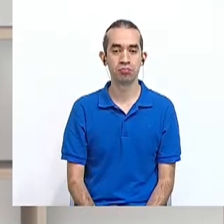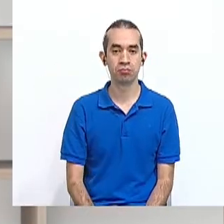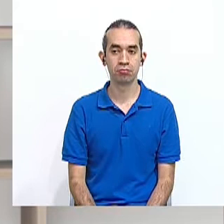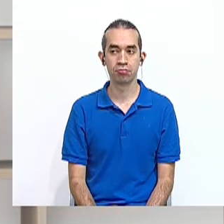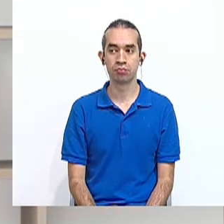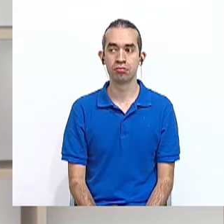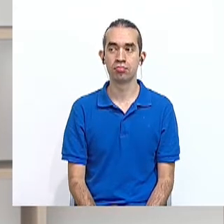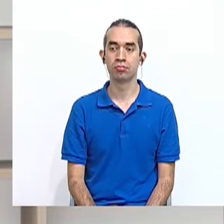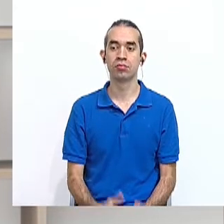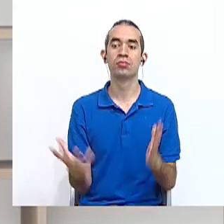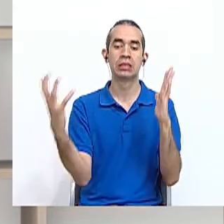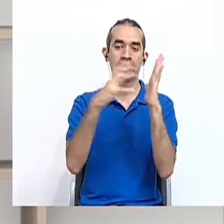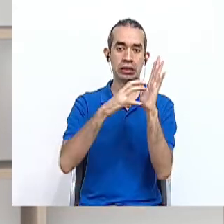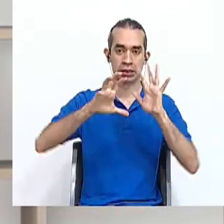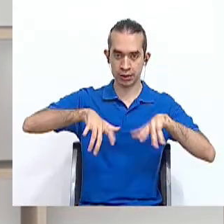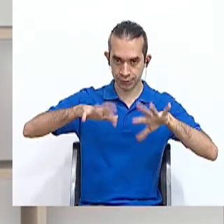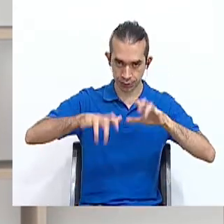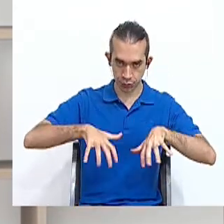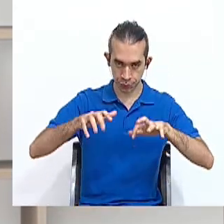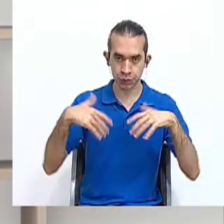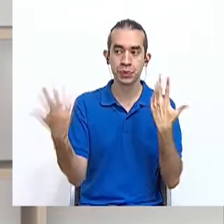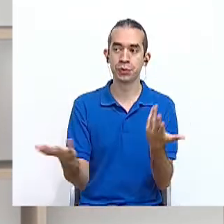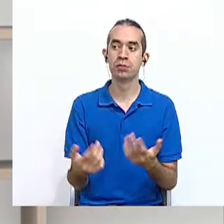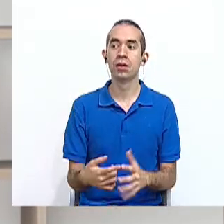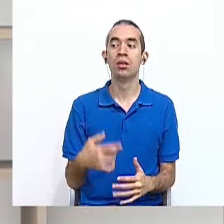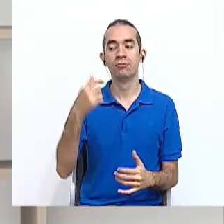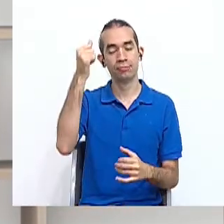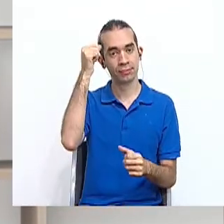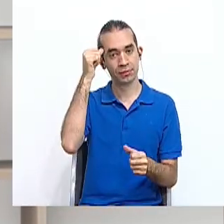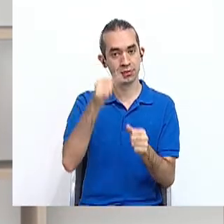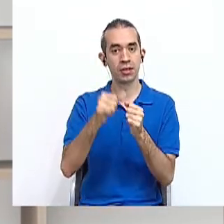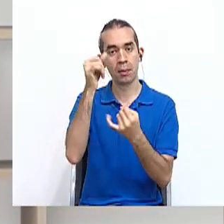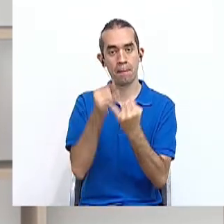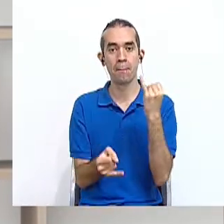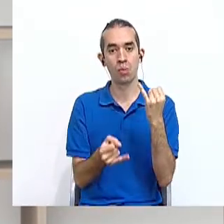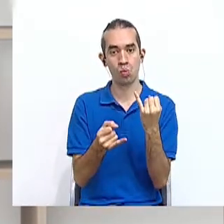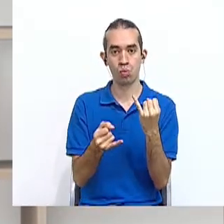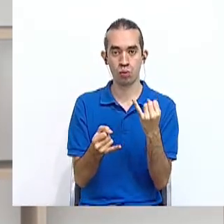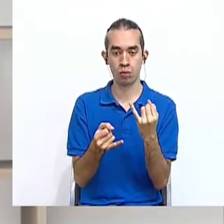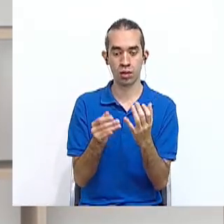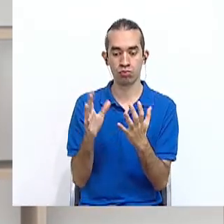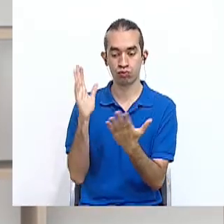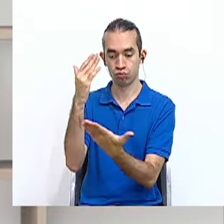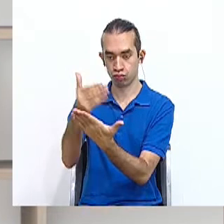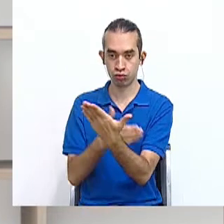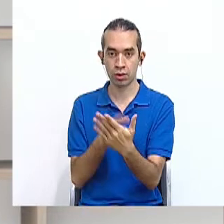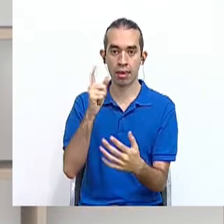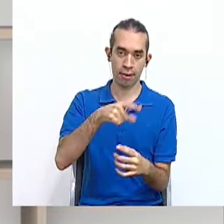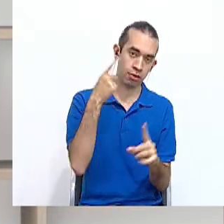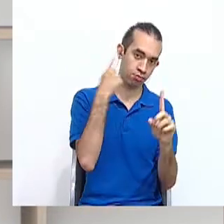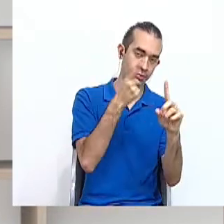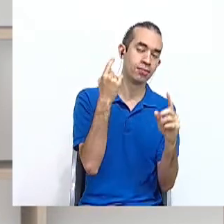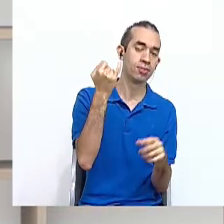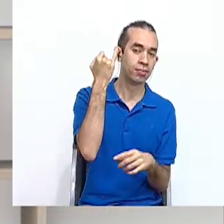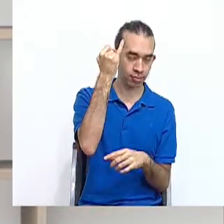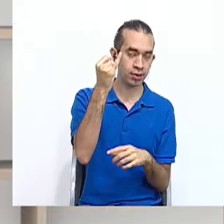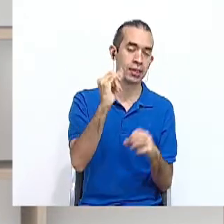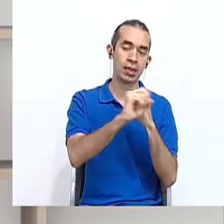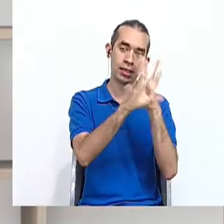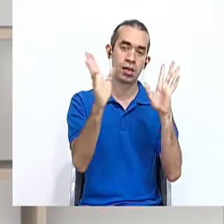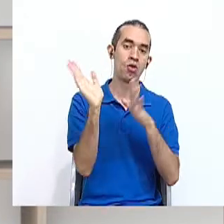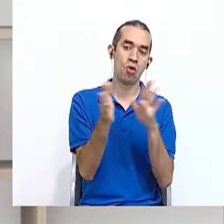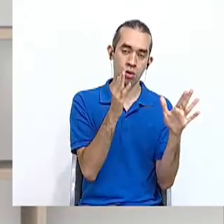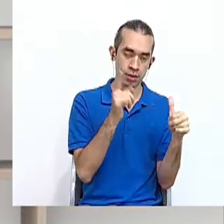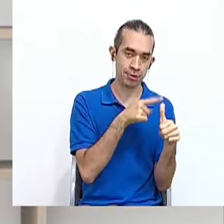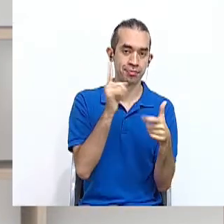la textualización. Recordemos que el producto final debe tener, 1, que transmite ideas claras y coordinadas. 2,